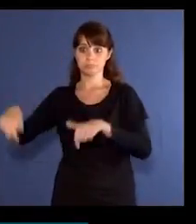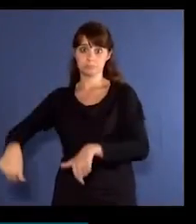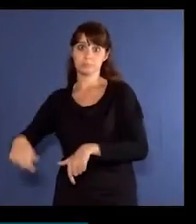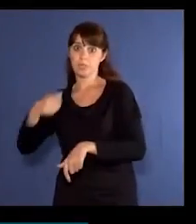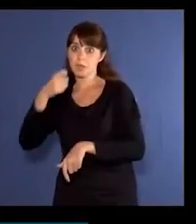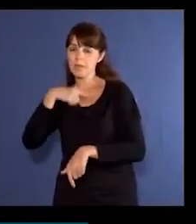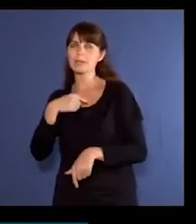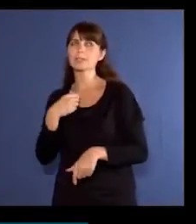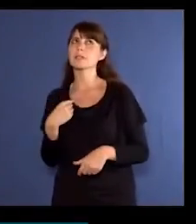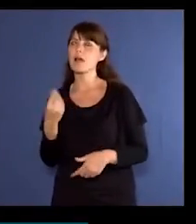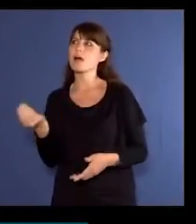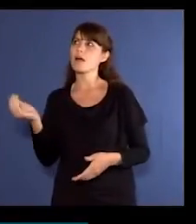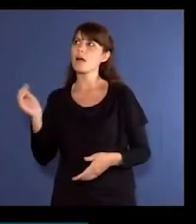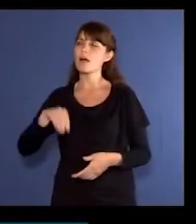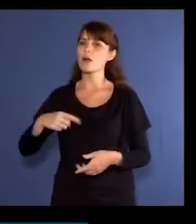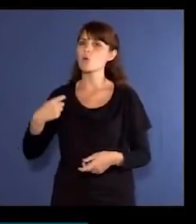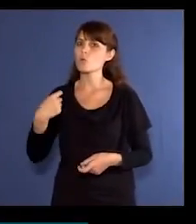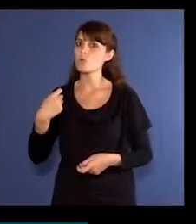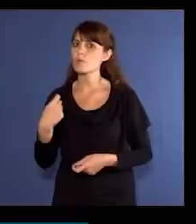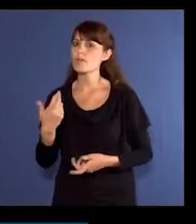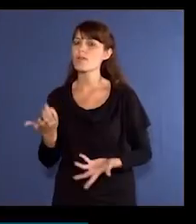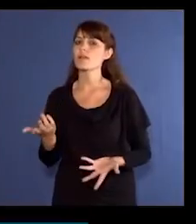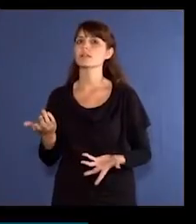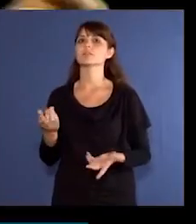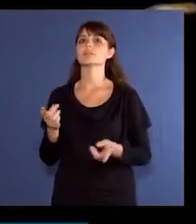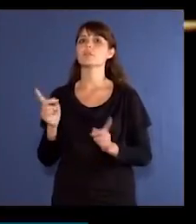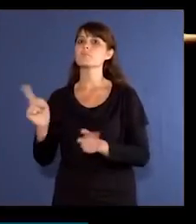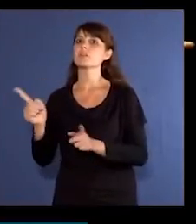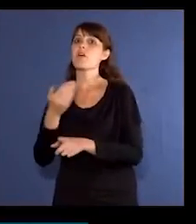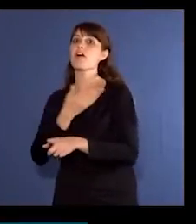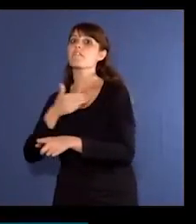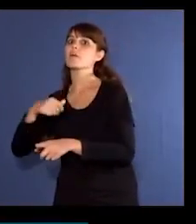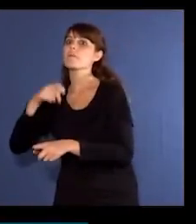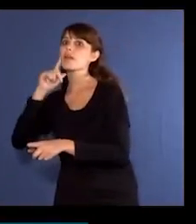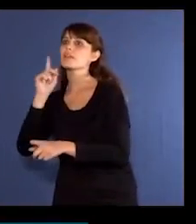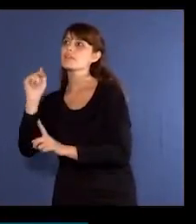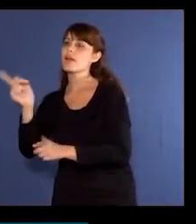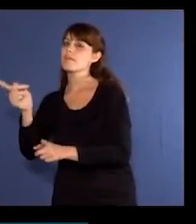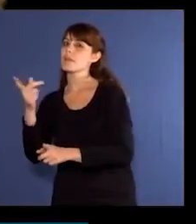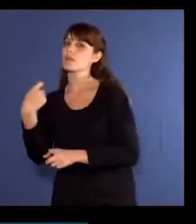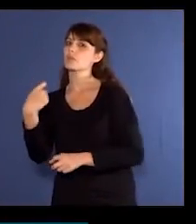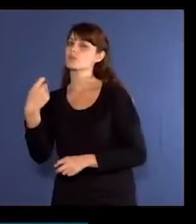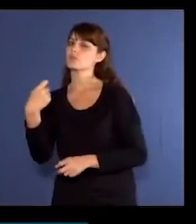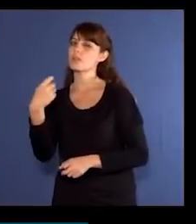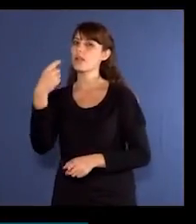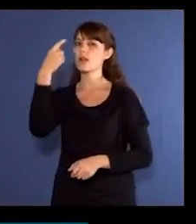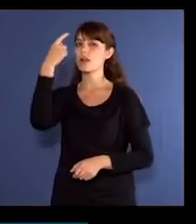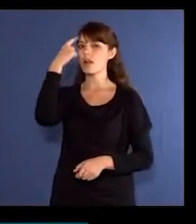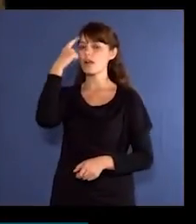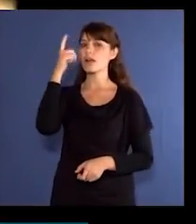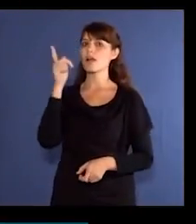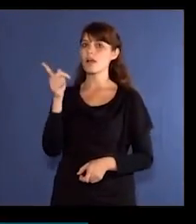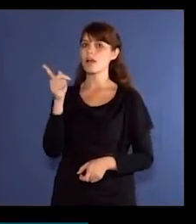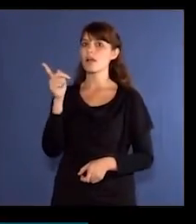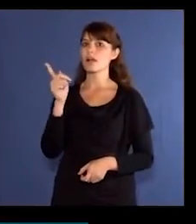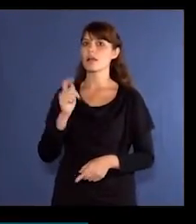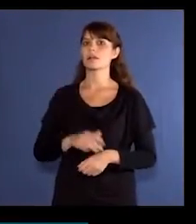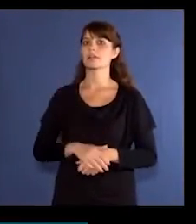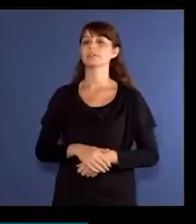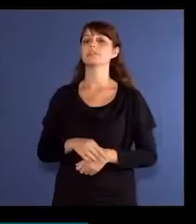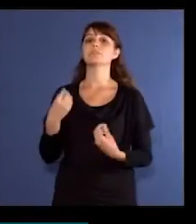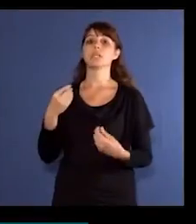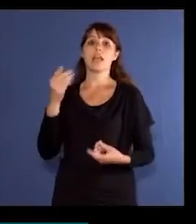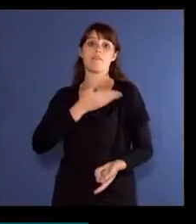quiere profundizar, el mismo que recomienda el FMI, a ese también enfrenta una revuelta popular, porque el FMI dice hay que ir a recortar